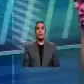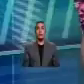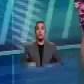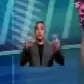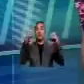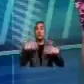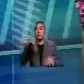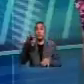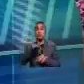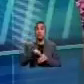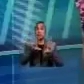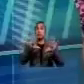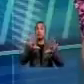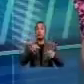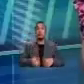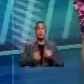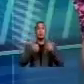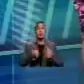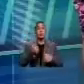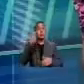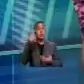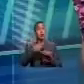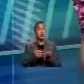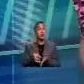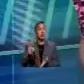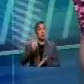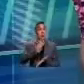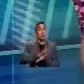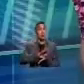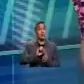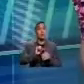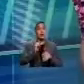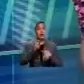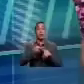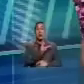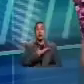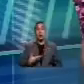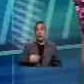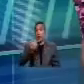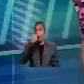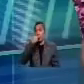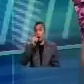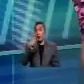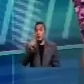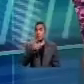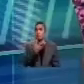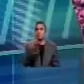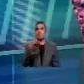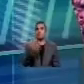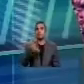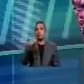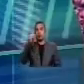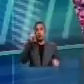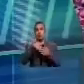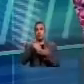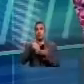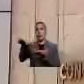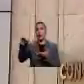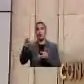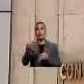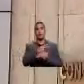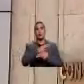Y en temas electorales les contamos que la candidatura a asambleísta nacional del expresidente de la República, Abdalá Bucaram Ortiz, fue rechazada